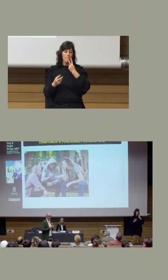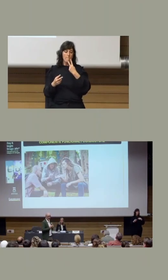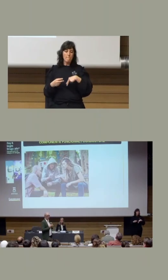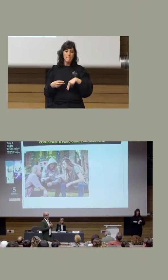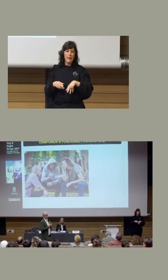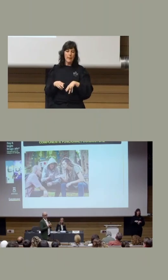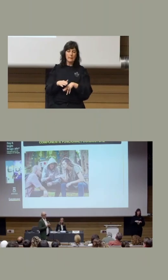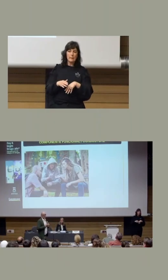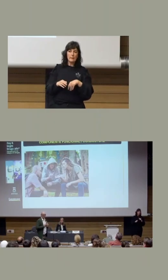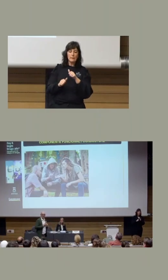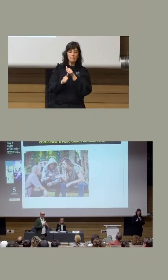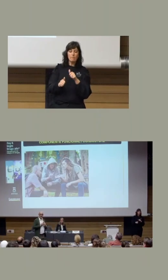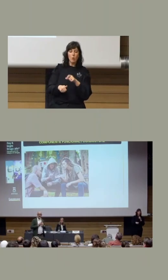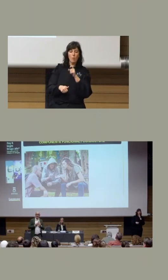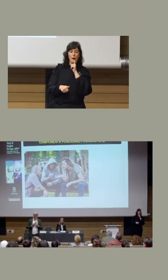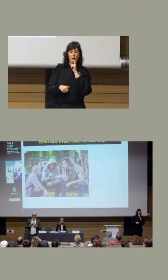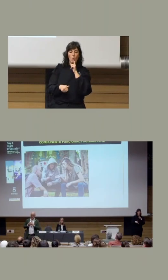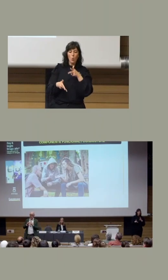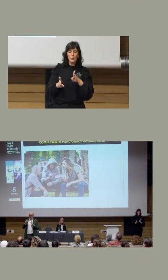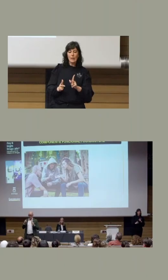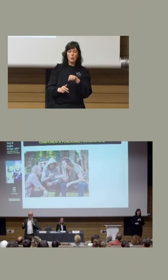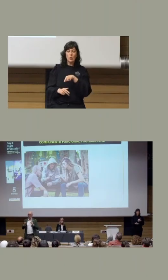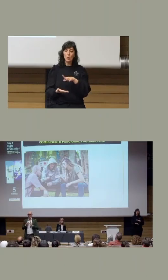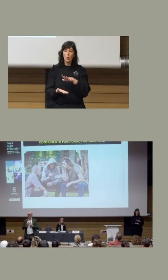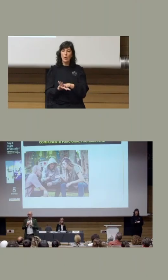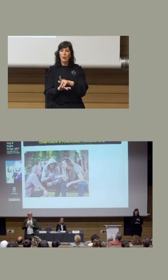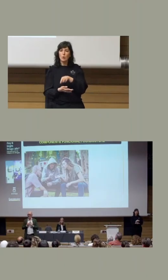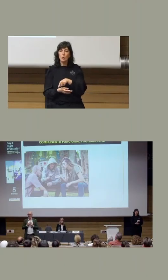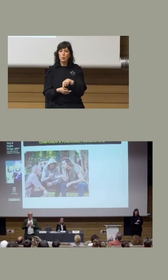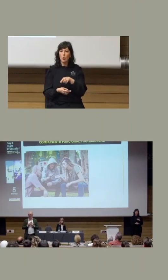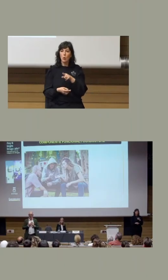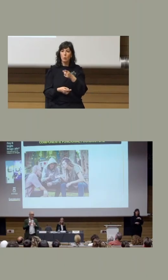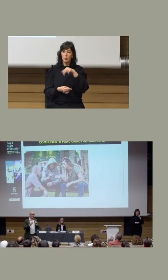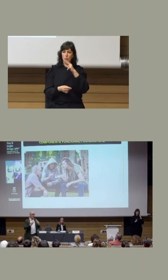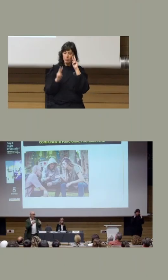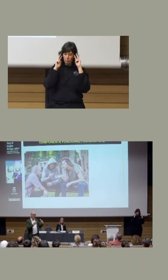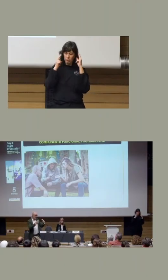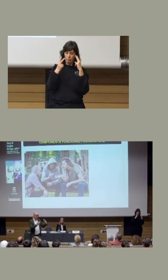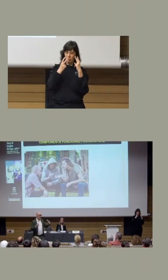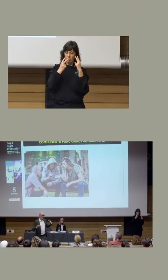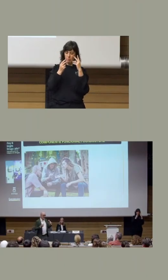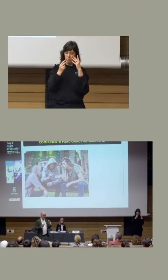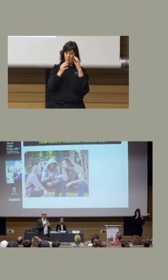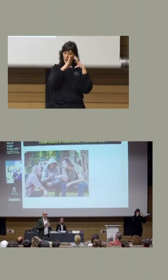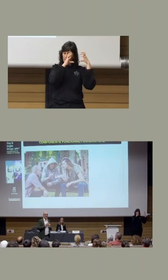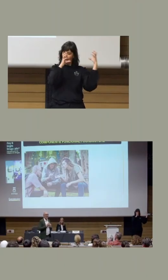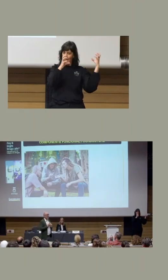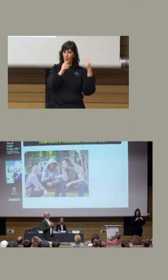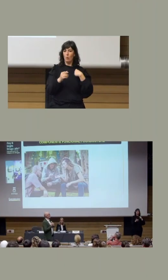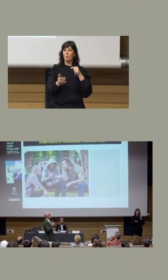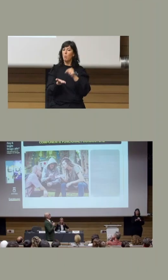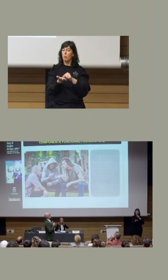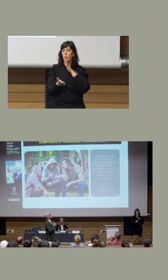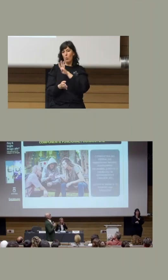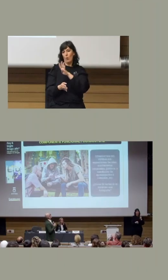relajados? ¿Vale? ¿Lo veis? ¿Más o menos lo tenéis controlado? La estoy haciendo muy rápido porque tenemos 45 minutos. Y ahora